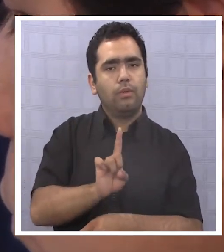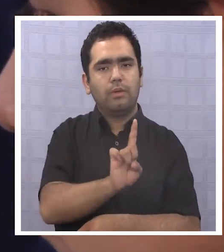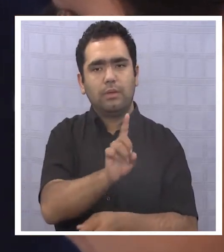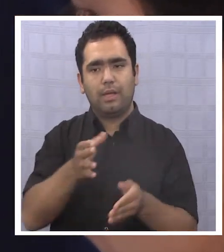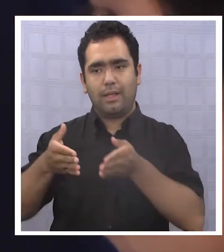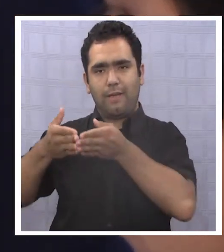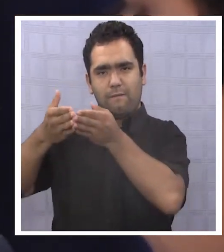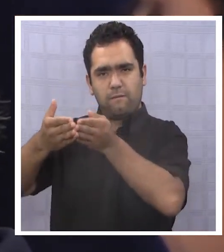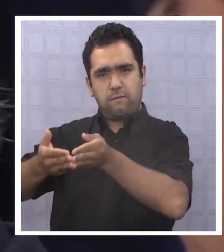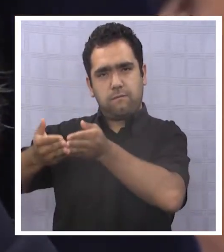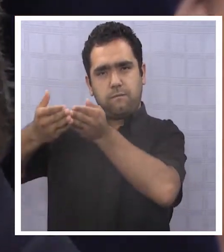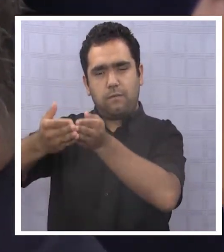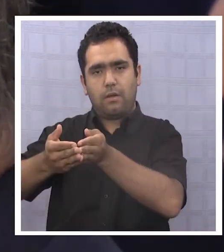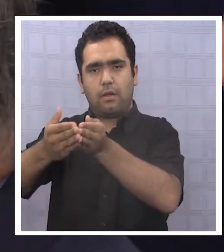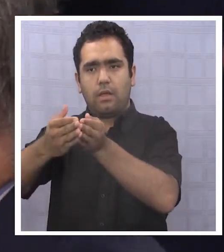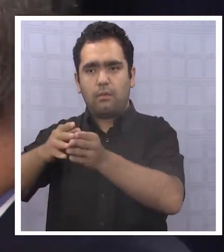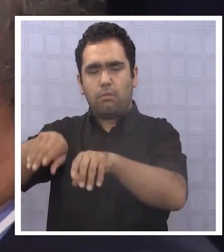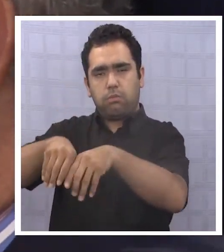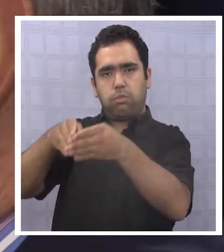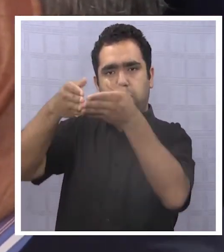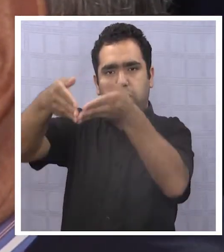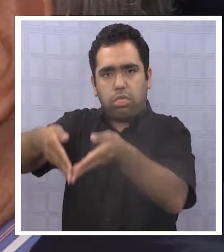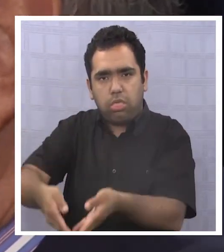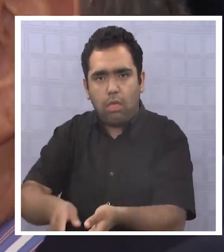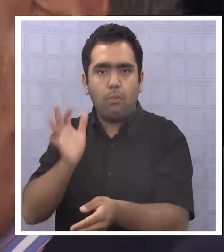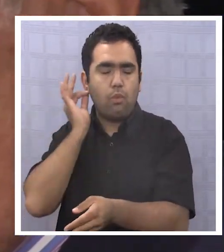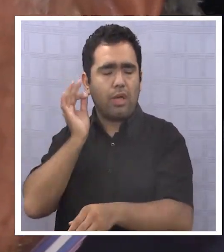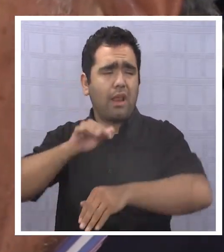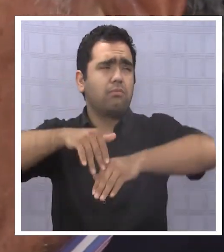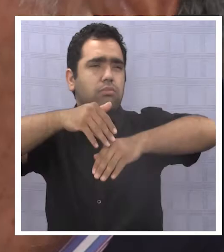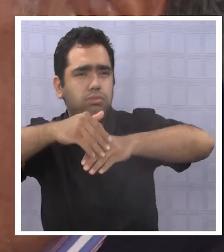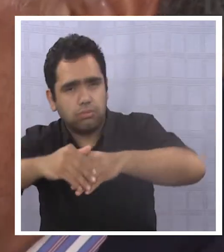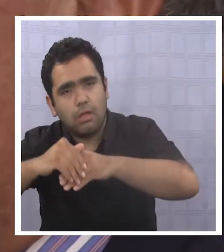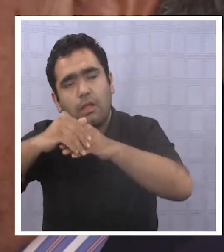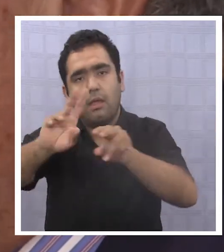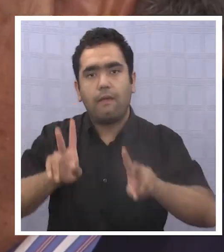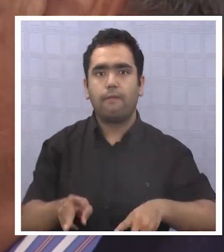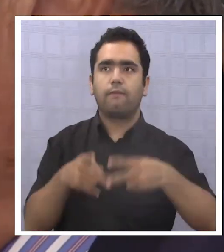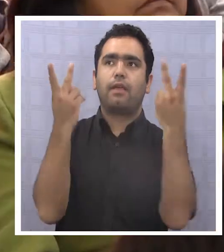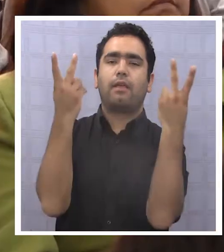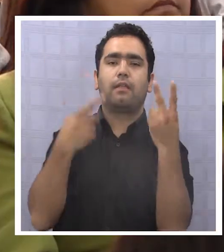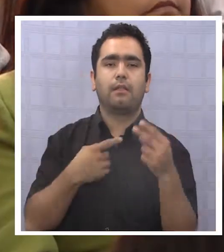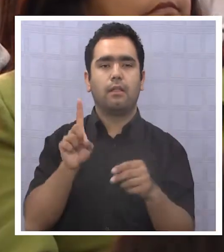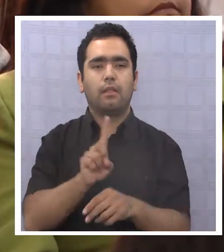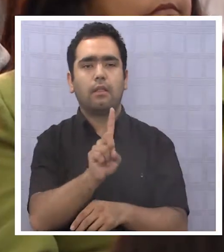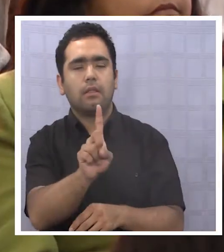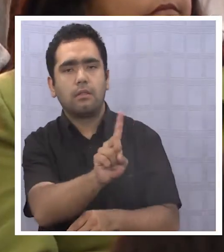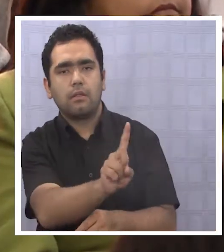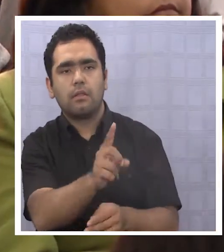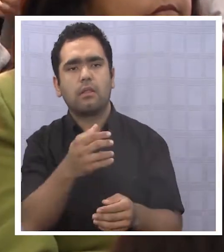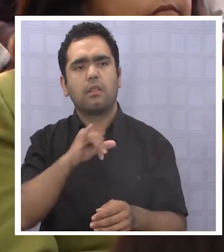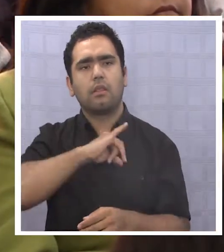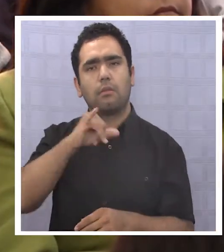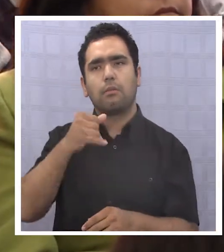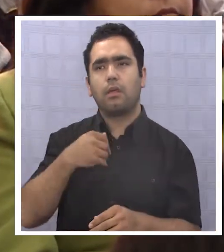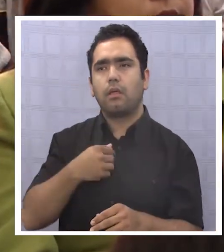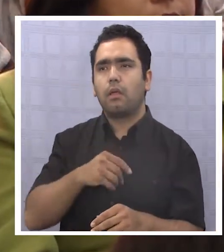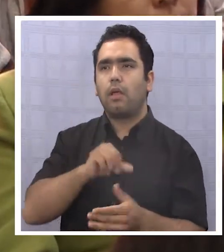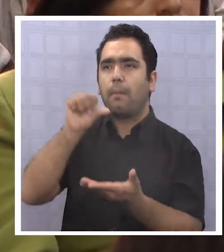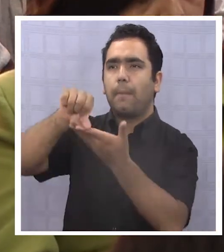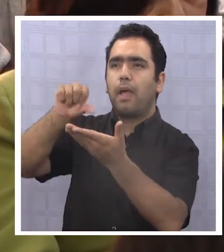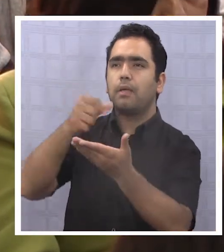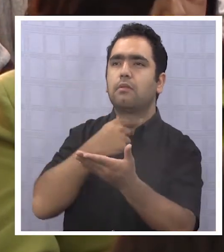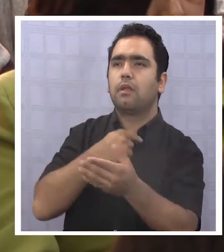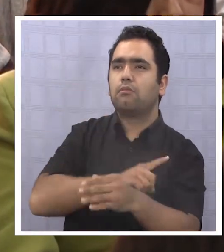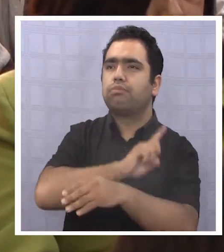de una mujer que sobrevive al naufragio de una embarcación frente a las costas de la hoy región de la Araucanía, y quien, por diversos motivos,